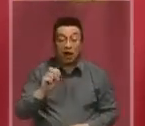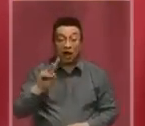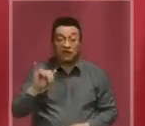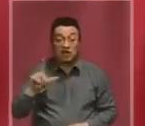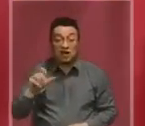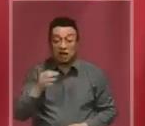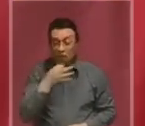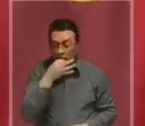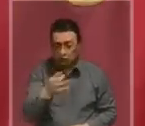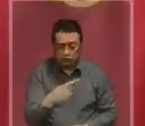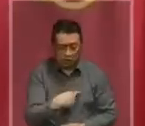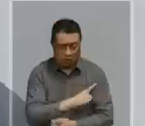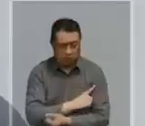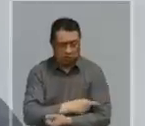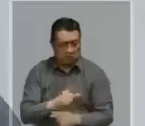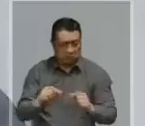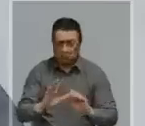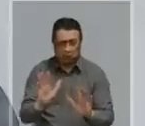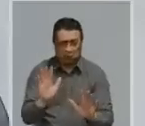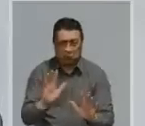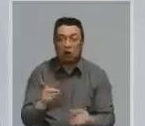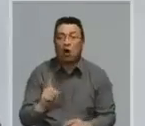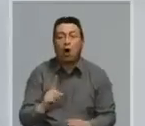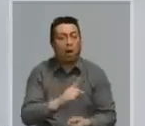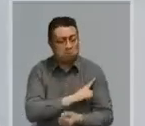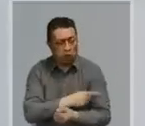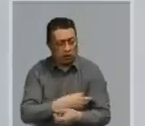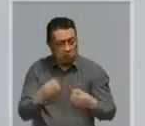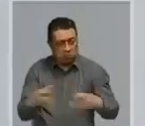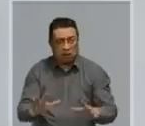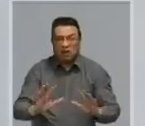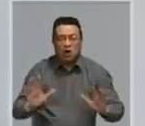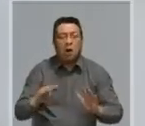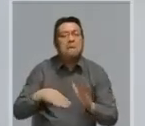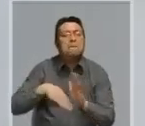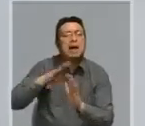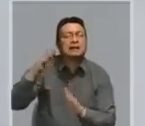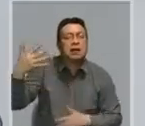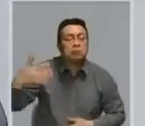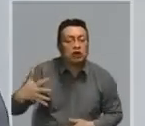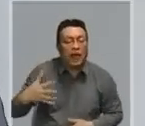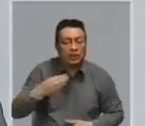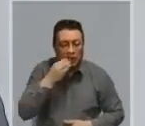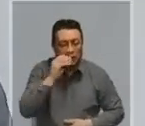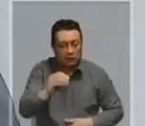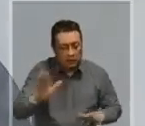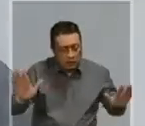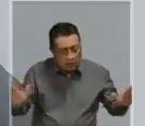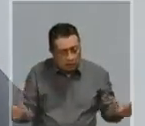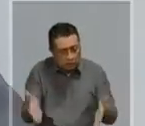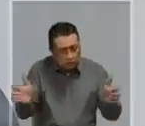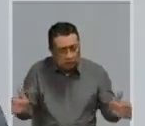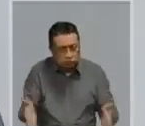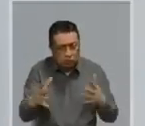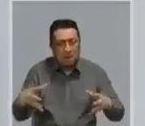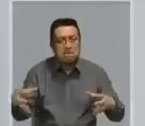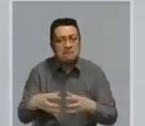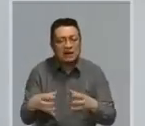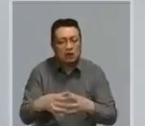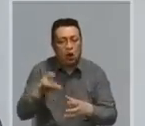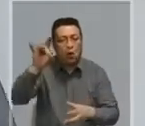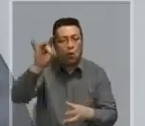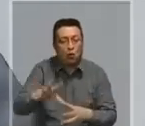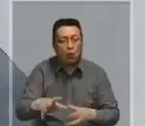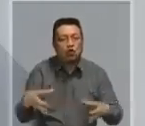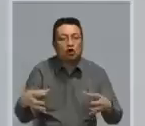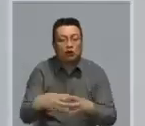a la pérdida de poder de RD. Más que perder poder, hoy día el gran llamado es a empujar, ¿no es cierto?, el partido único que va a ser el